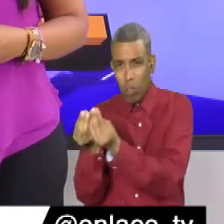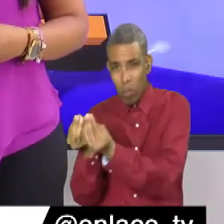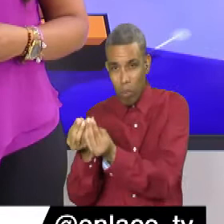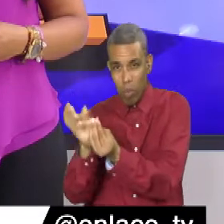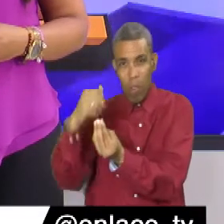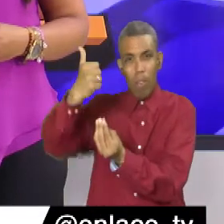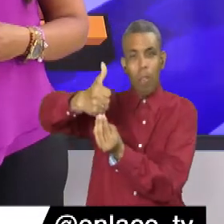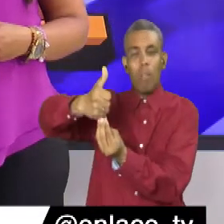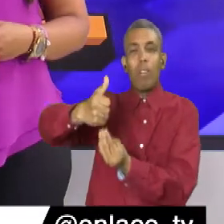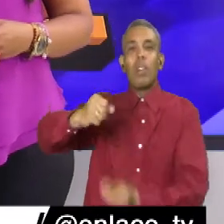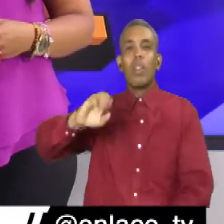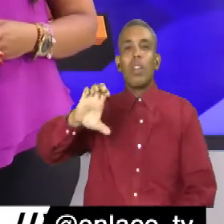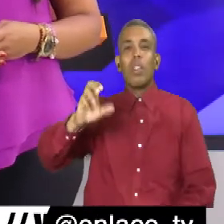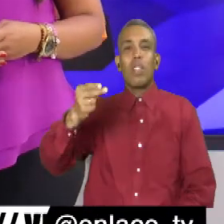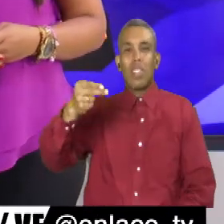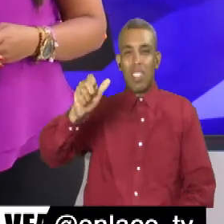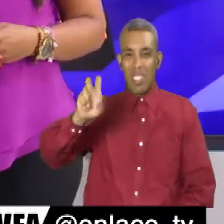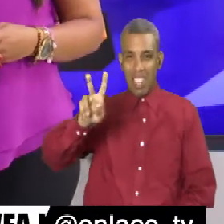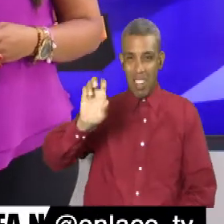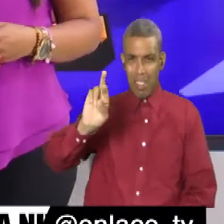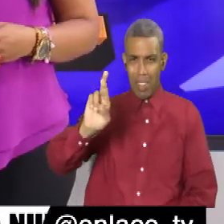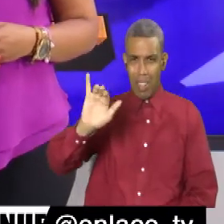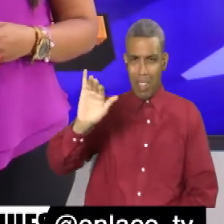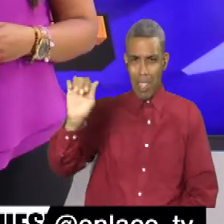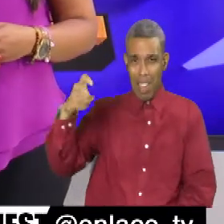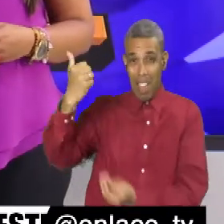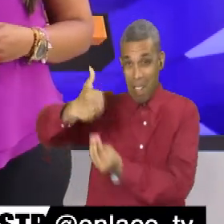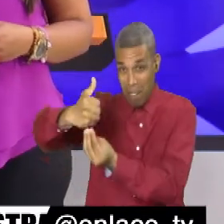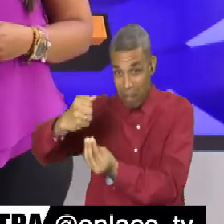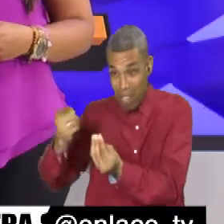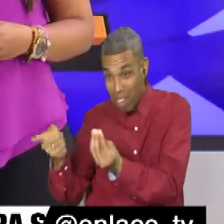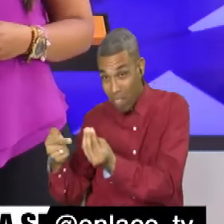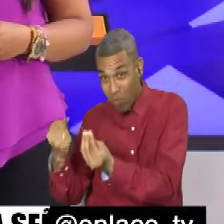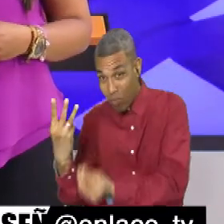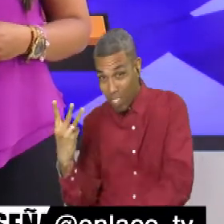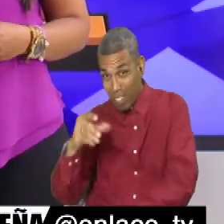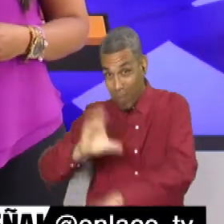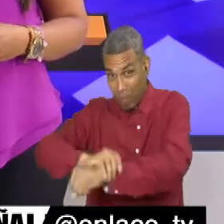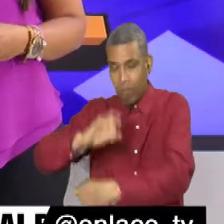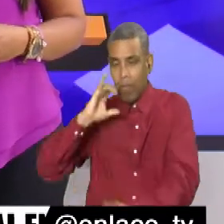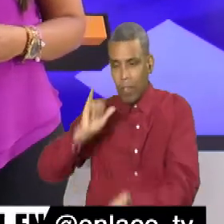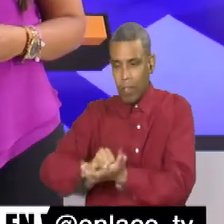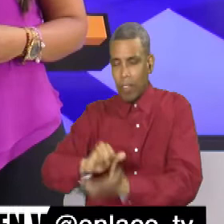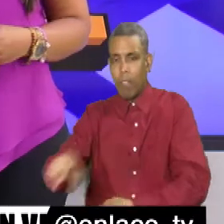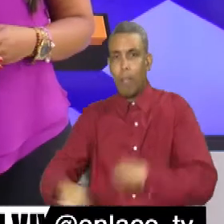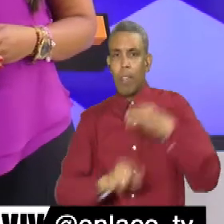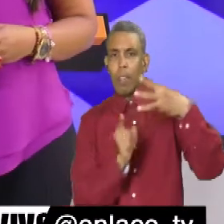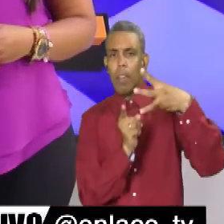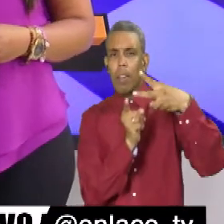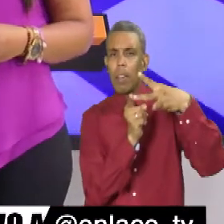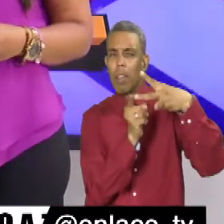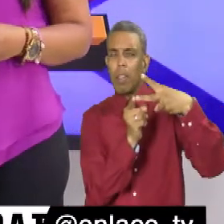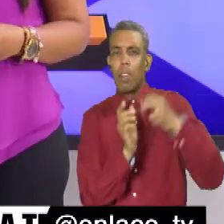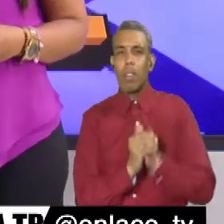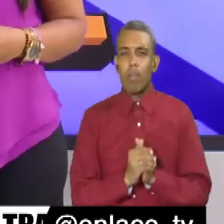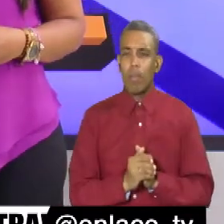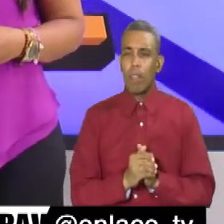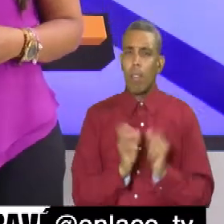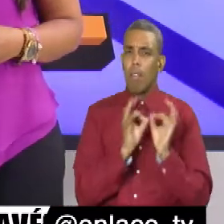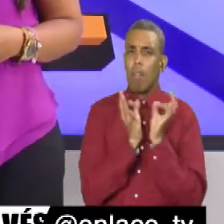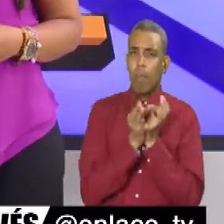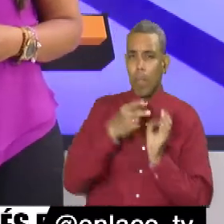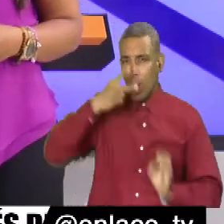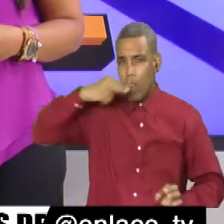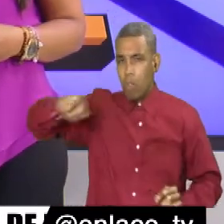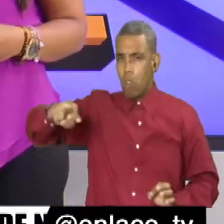Luis Alfonso Echavarría. También les estaremos hablando sobre la búsqueda incansable que emprenden familiares de una joven de 13 años de edad que